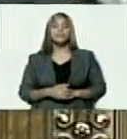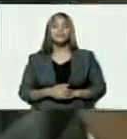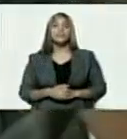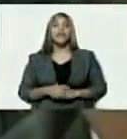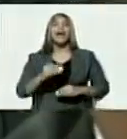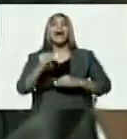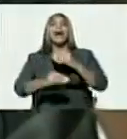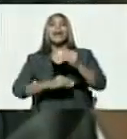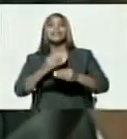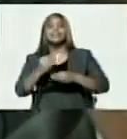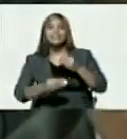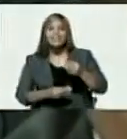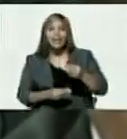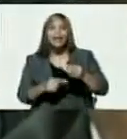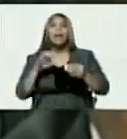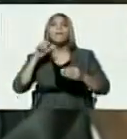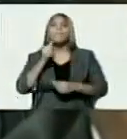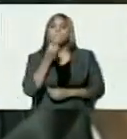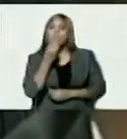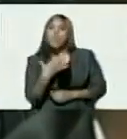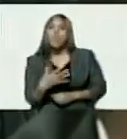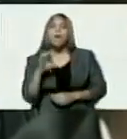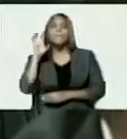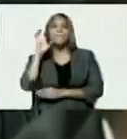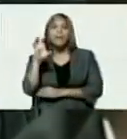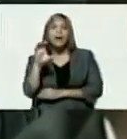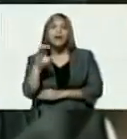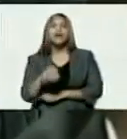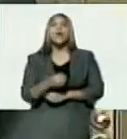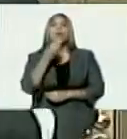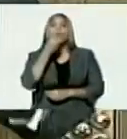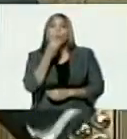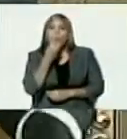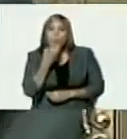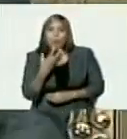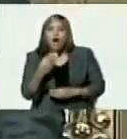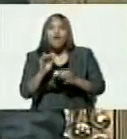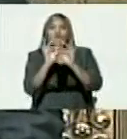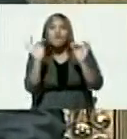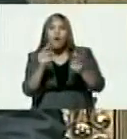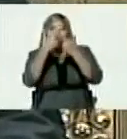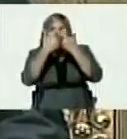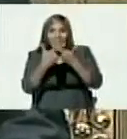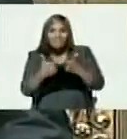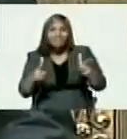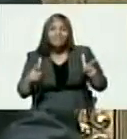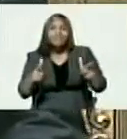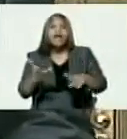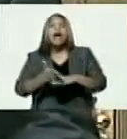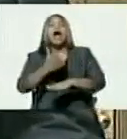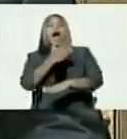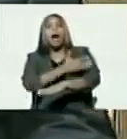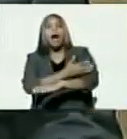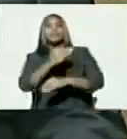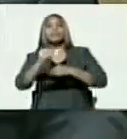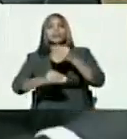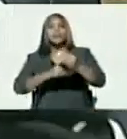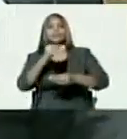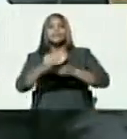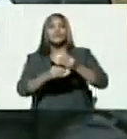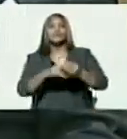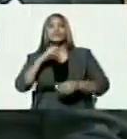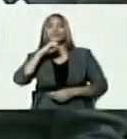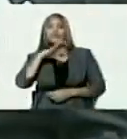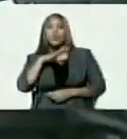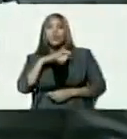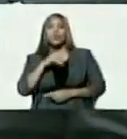patria, para ser república, para hacer libertad, como se hizo en aquel momento. De